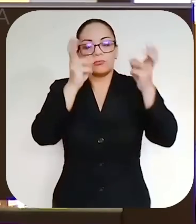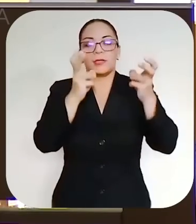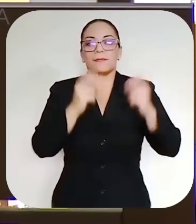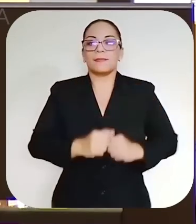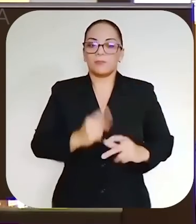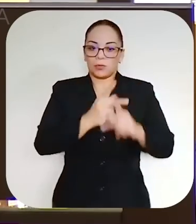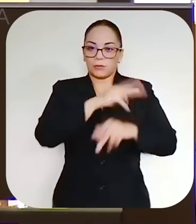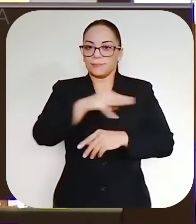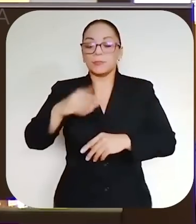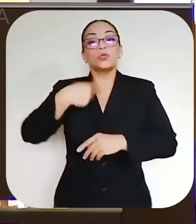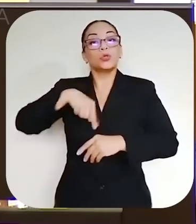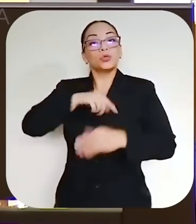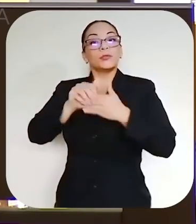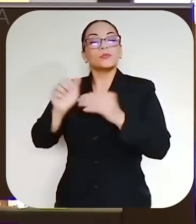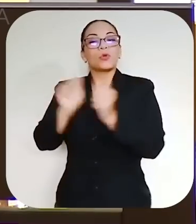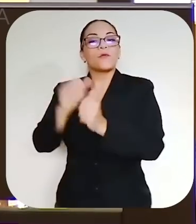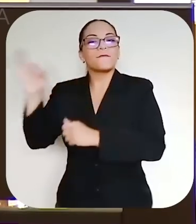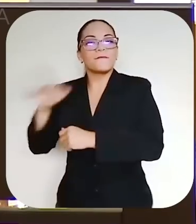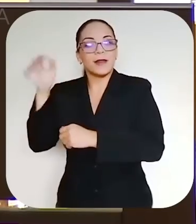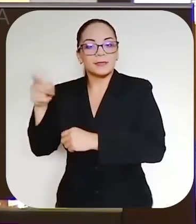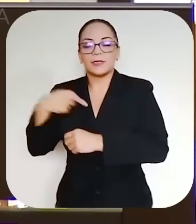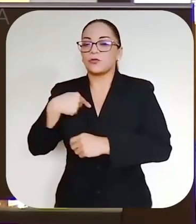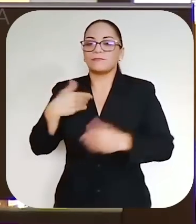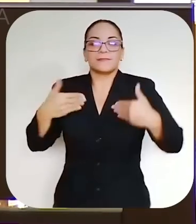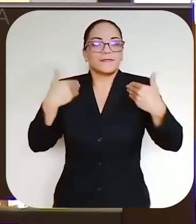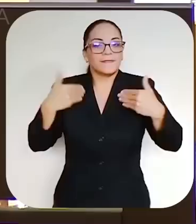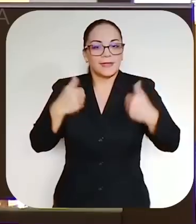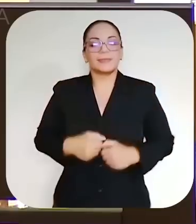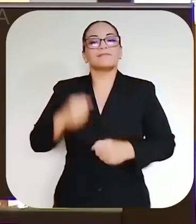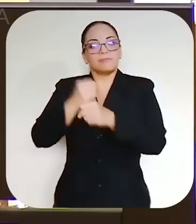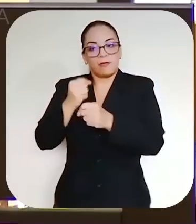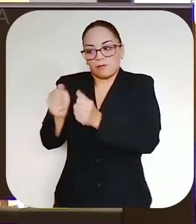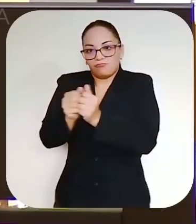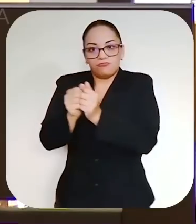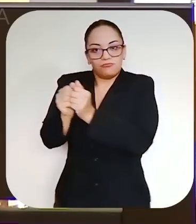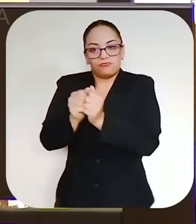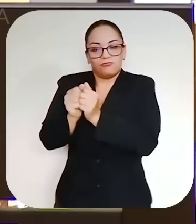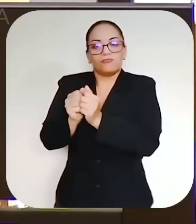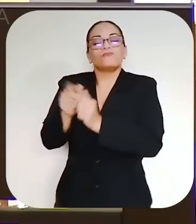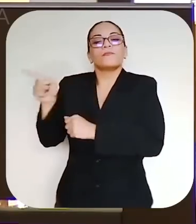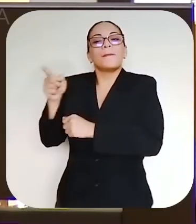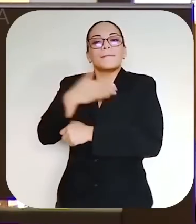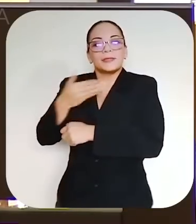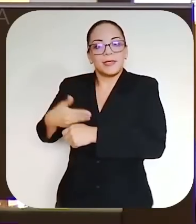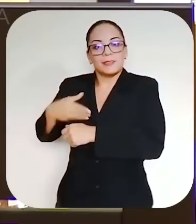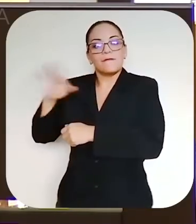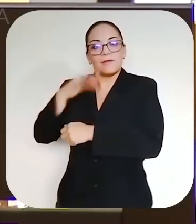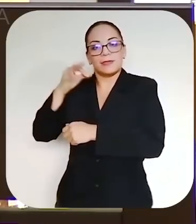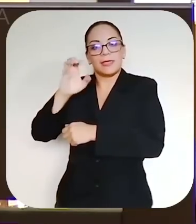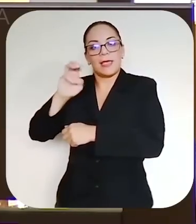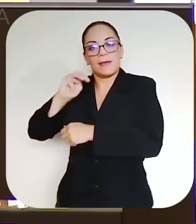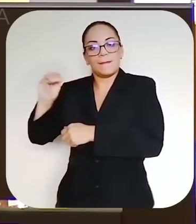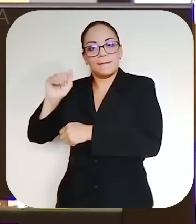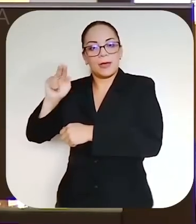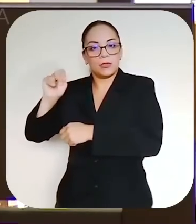conflicciones con Francia estoy muy entusiasmado por el trabajo conjunto que haremos con el señor presidente